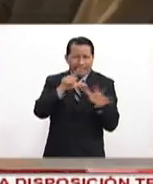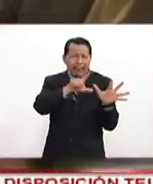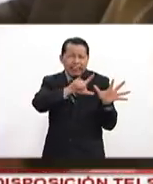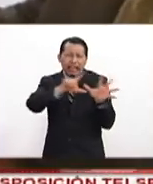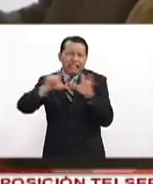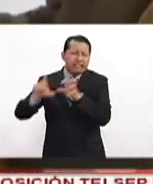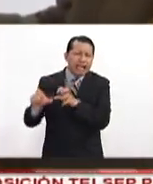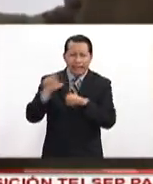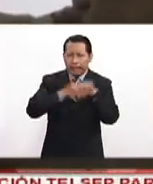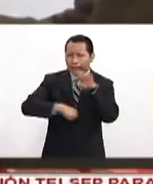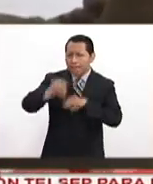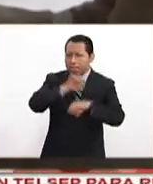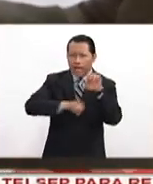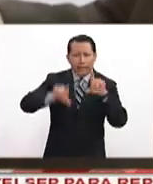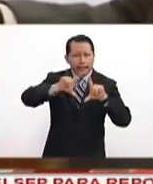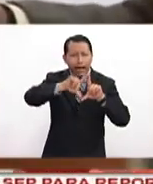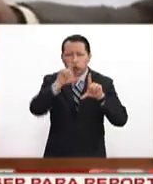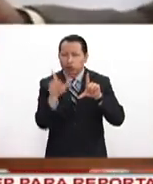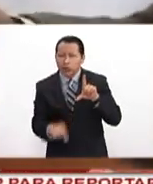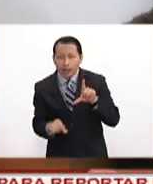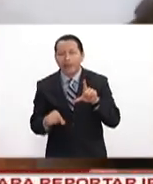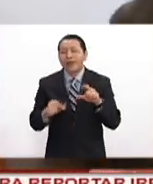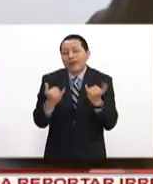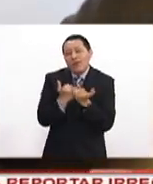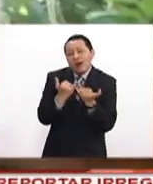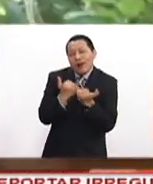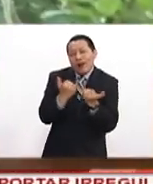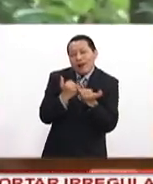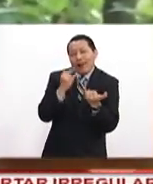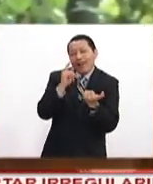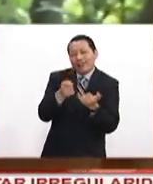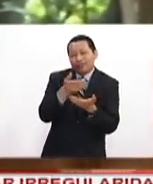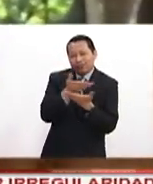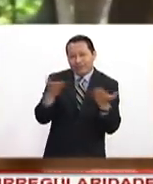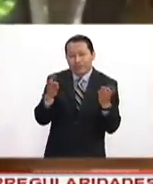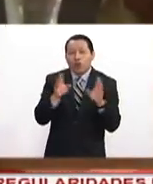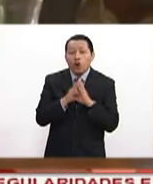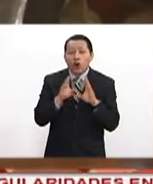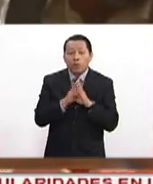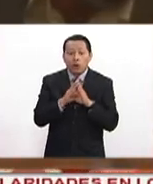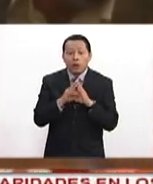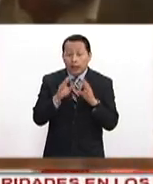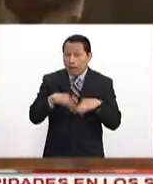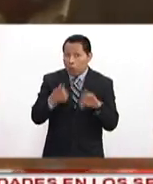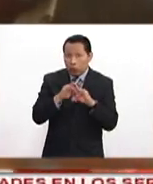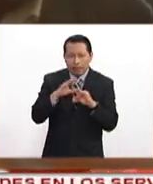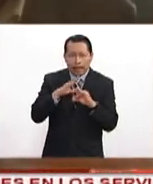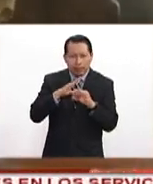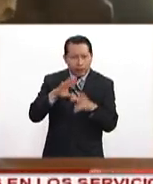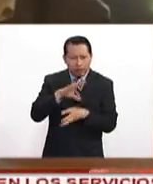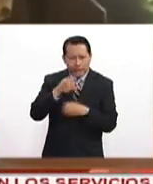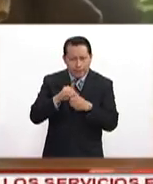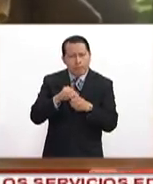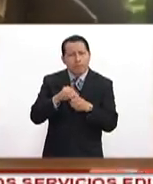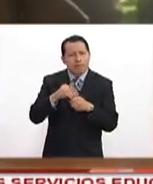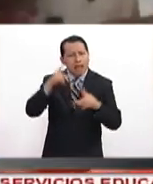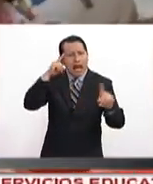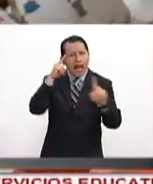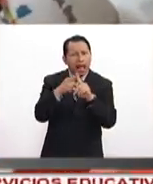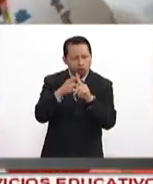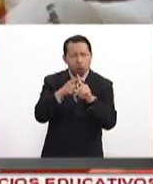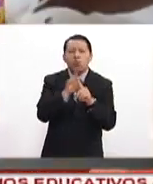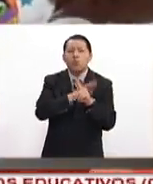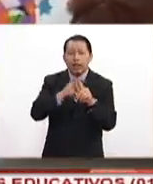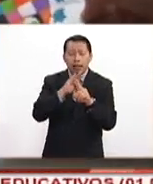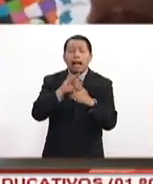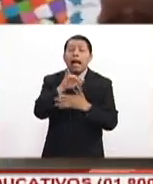700 a nivel nacional y ustedes inclusive, no toda la red está dentro del reto Leer Más. Entonces, pues nos da